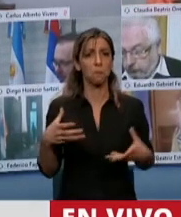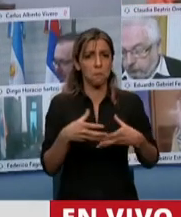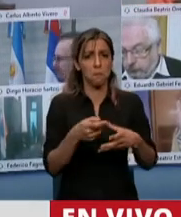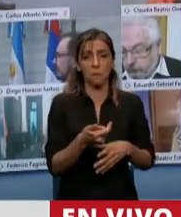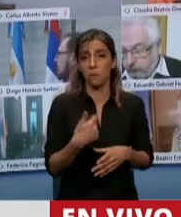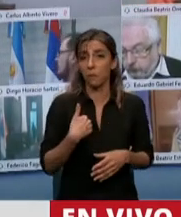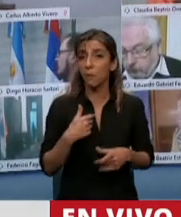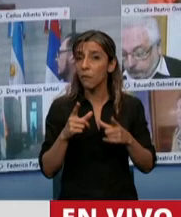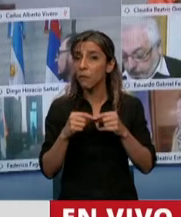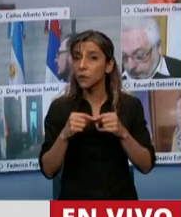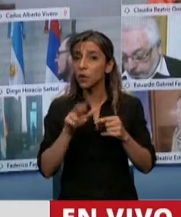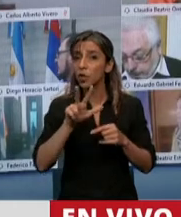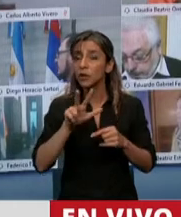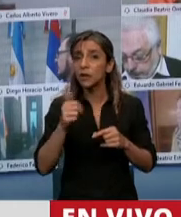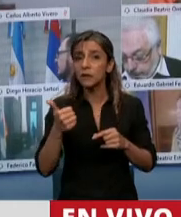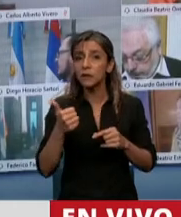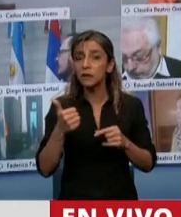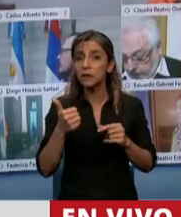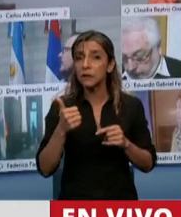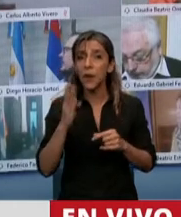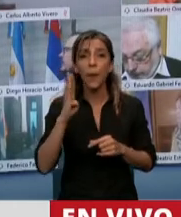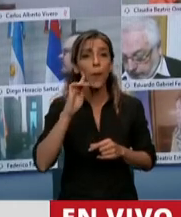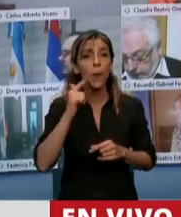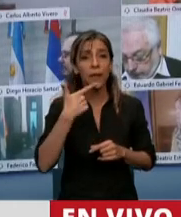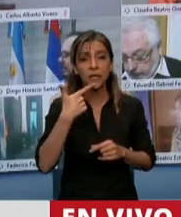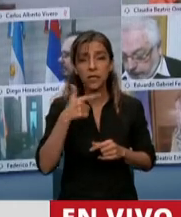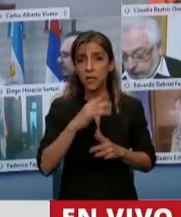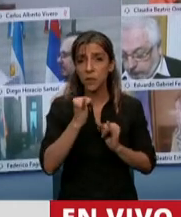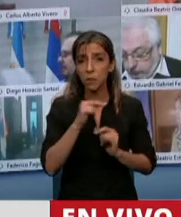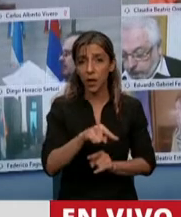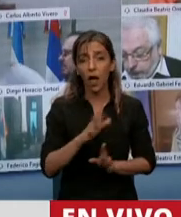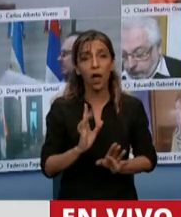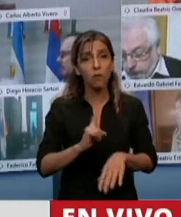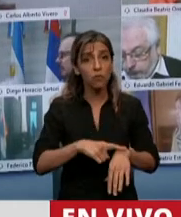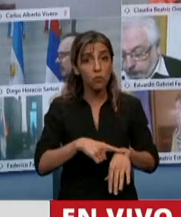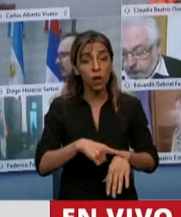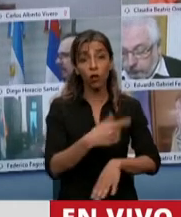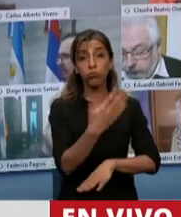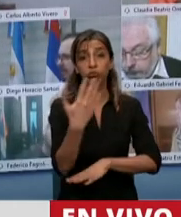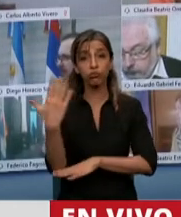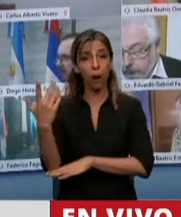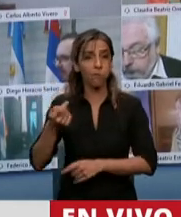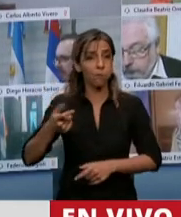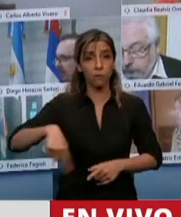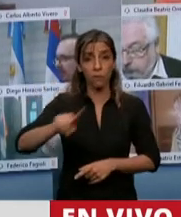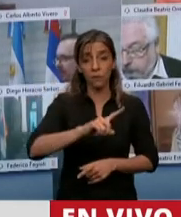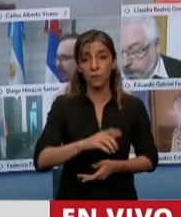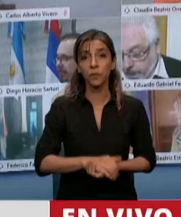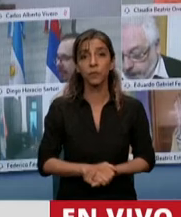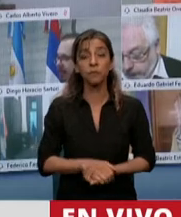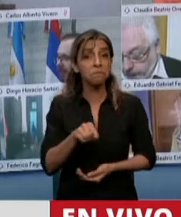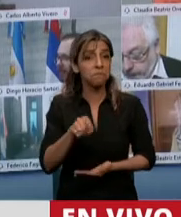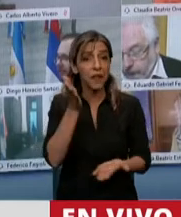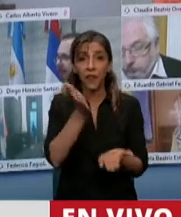de nuestro reglamento es absolutamente claro. Las expresiones en minoría tienen que ver con un derecho